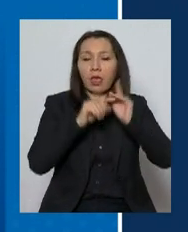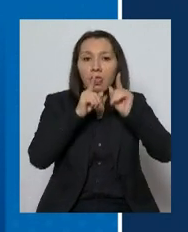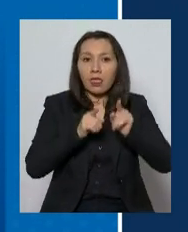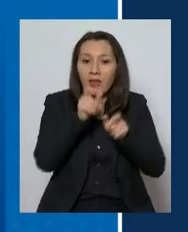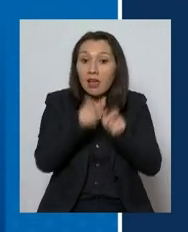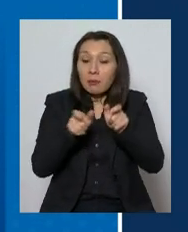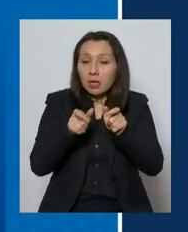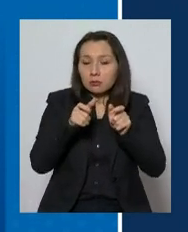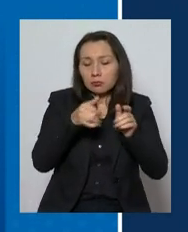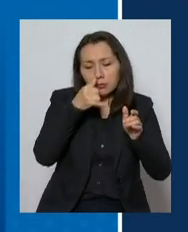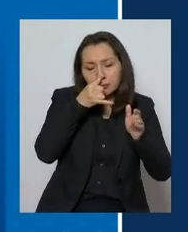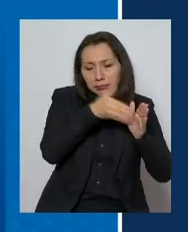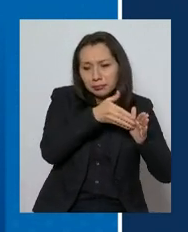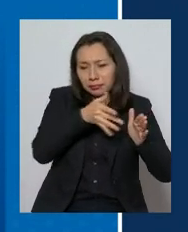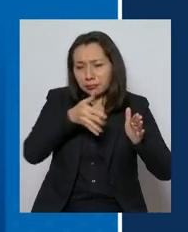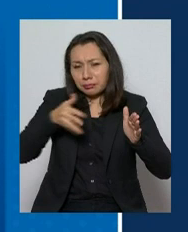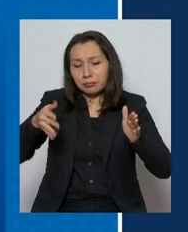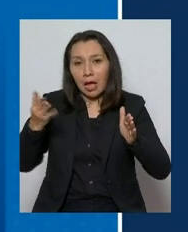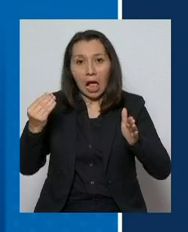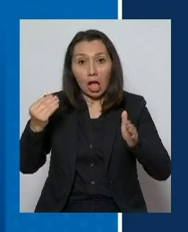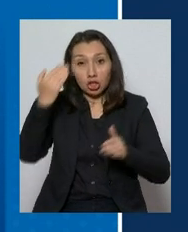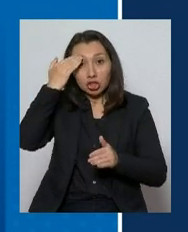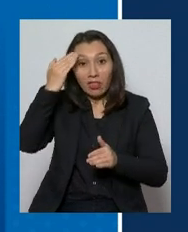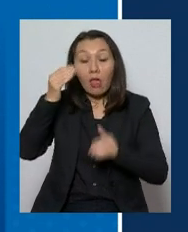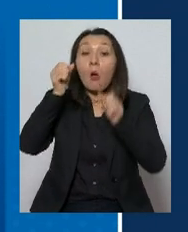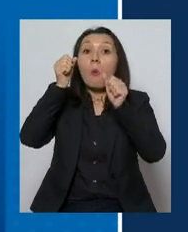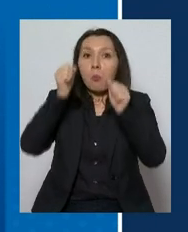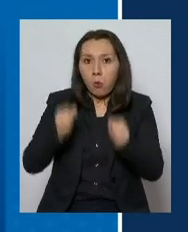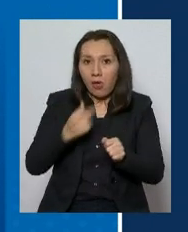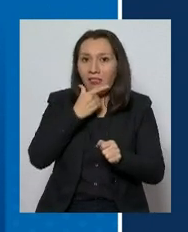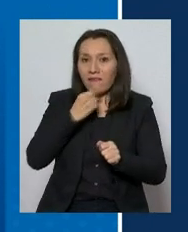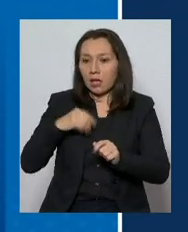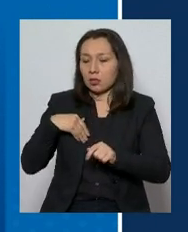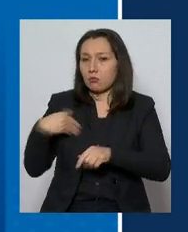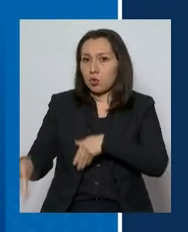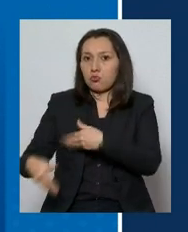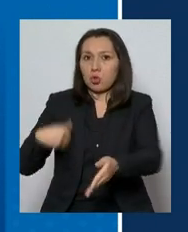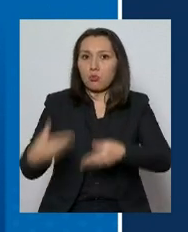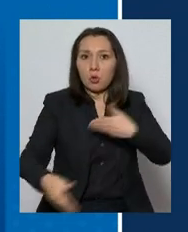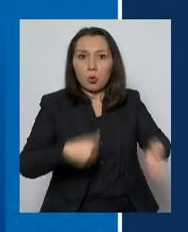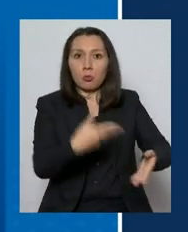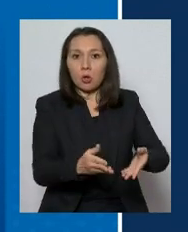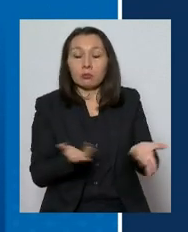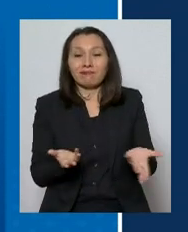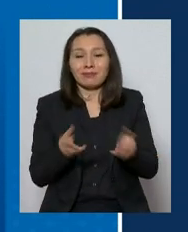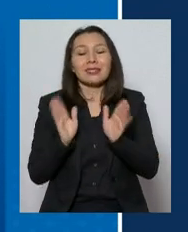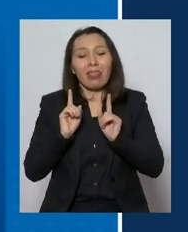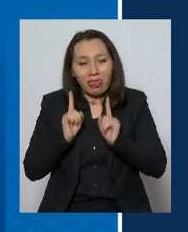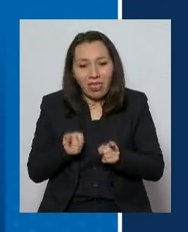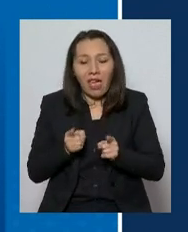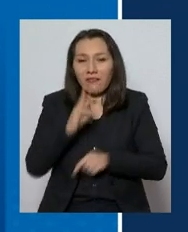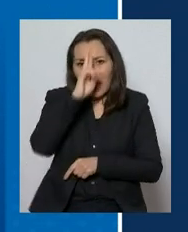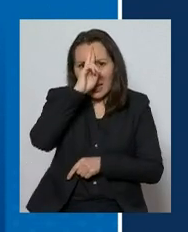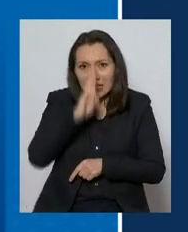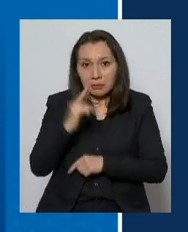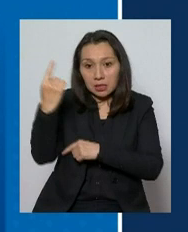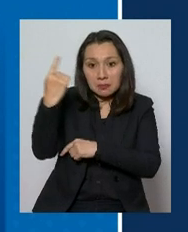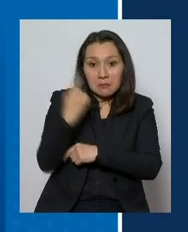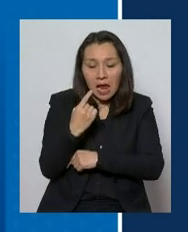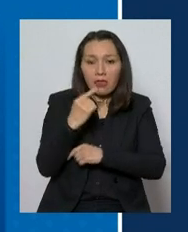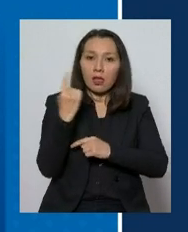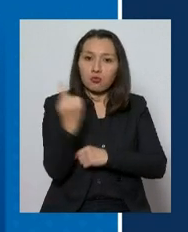que durante 14 días son potenciales contagiadores y es por eso que se deben respetar